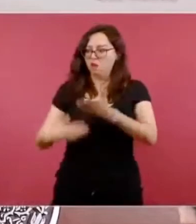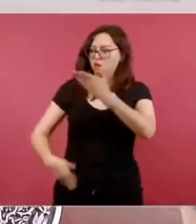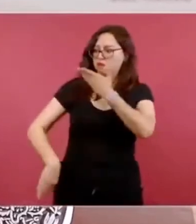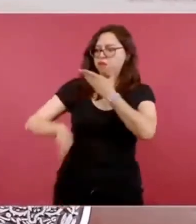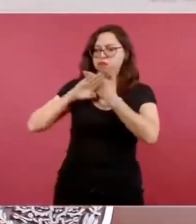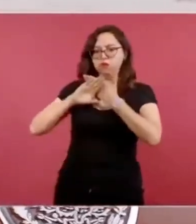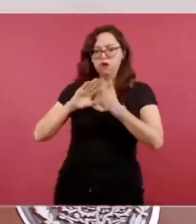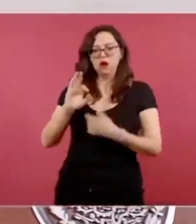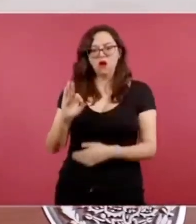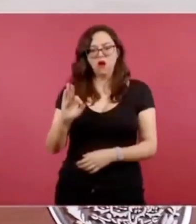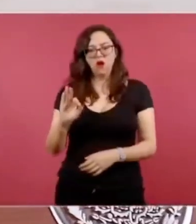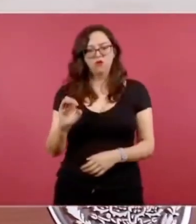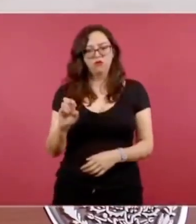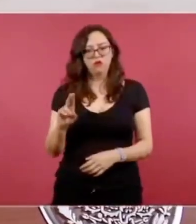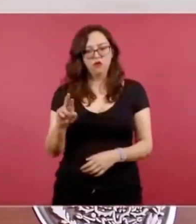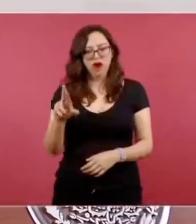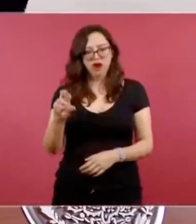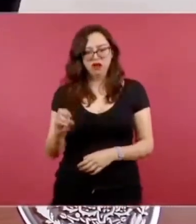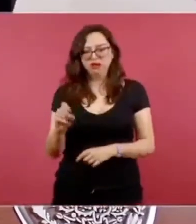que